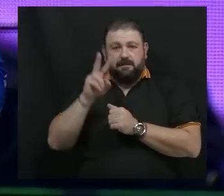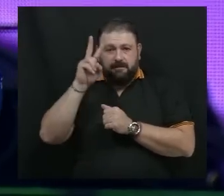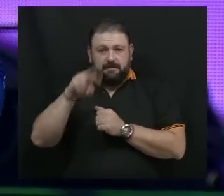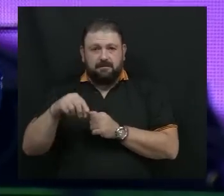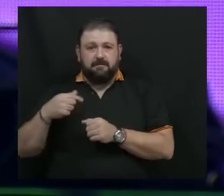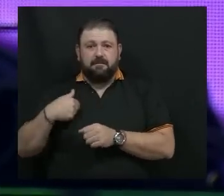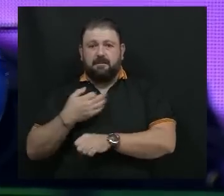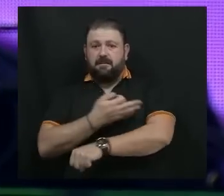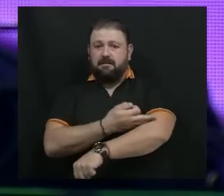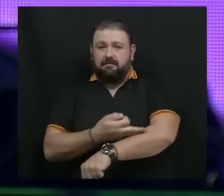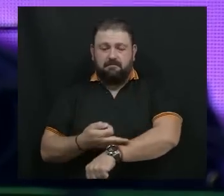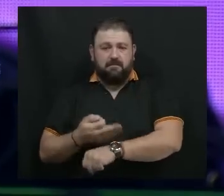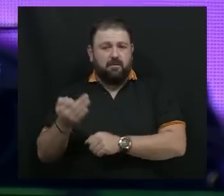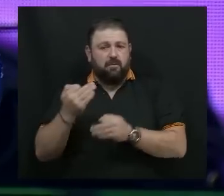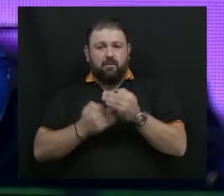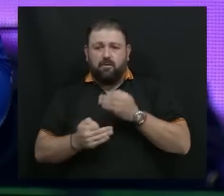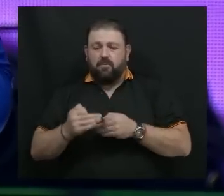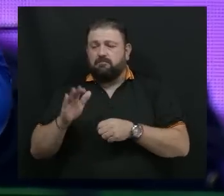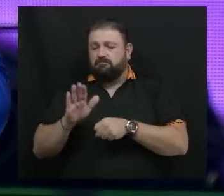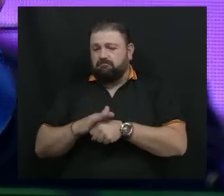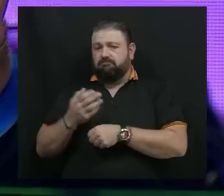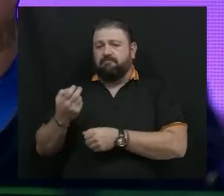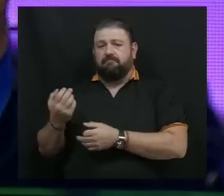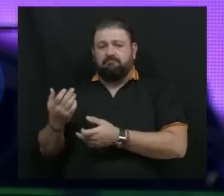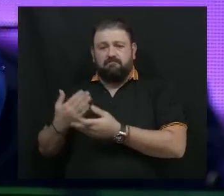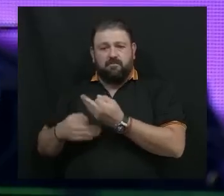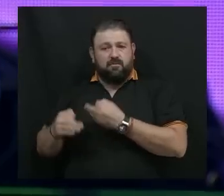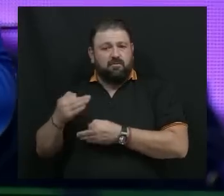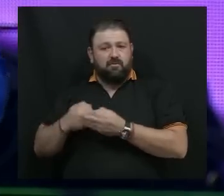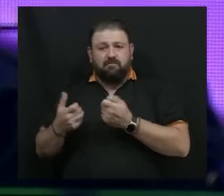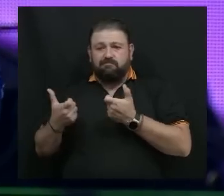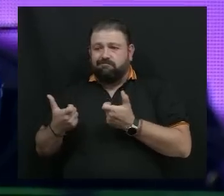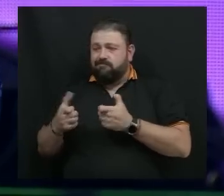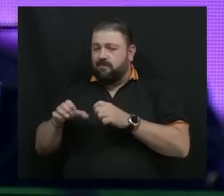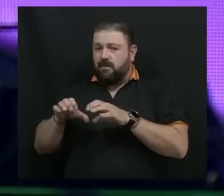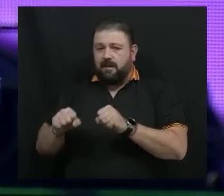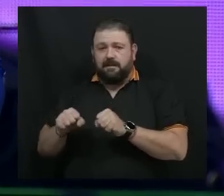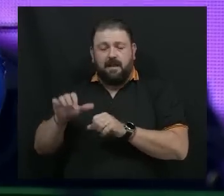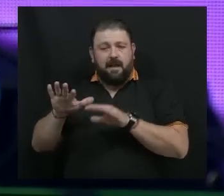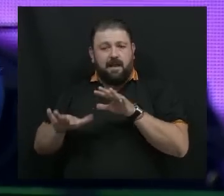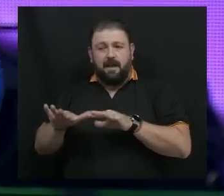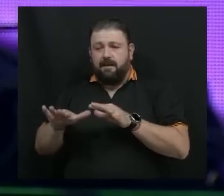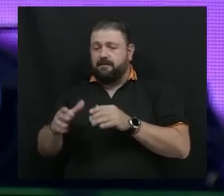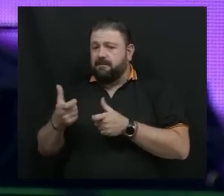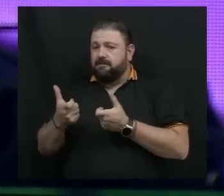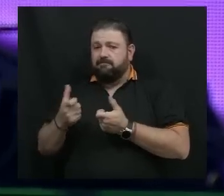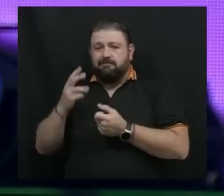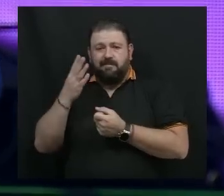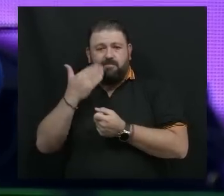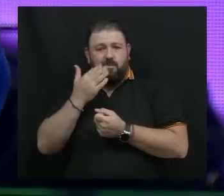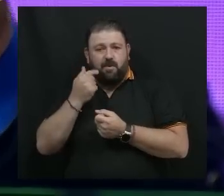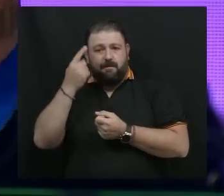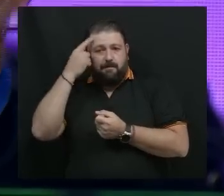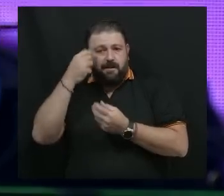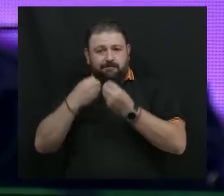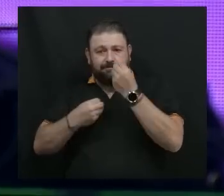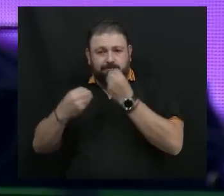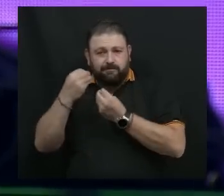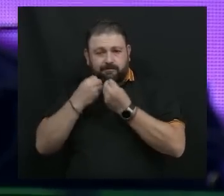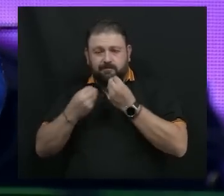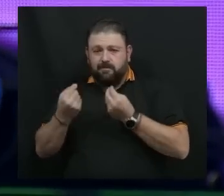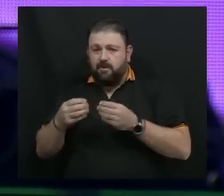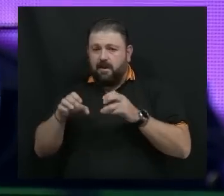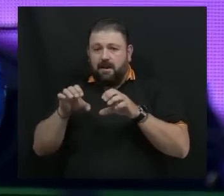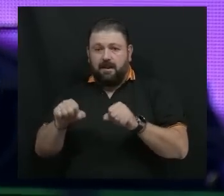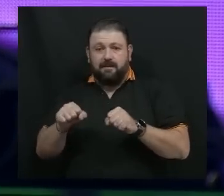escasos recursos económicos donde muchas veces no tuvimos ni siquiera para comer. Y hoy decirles que he